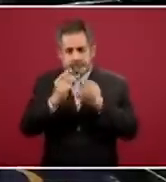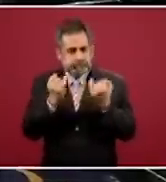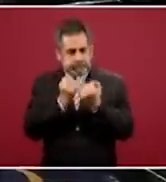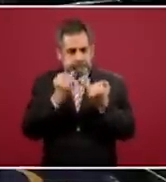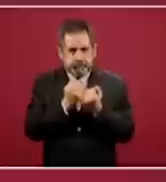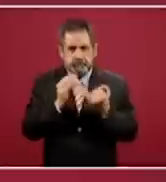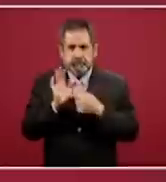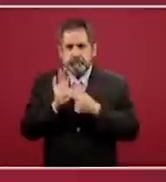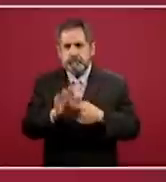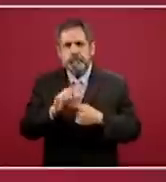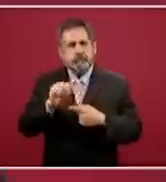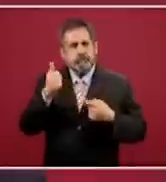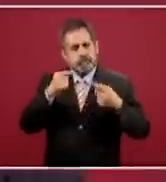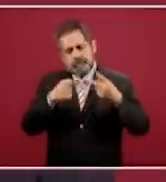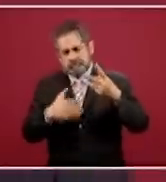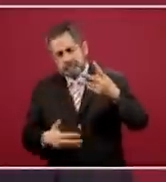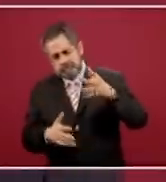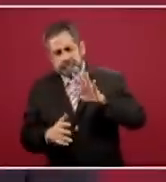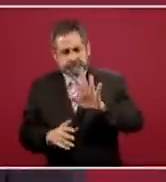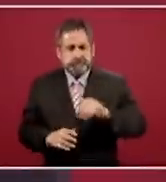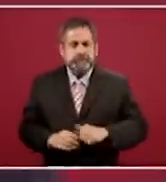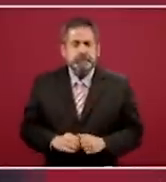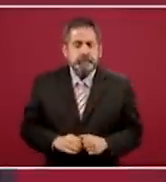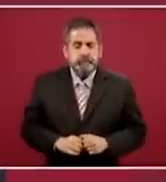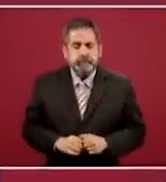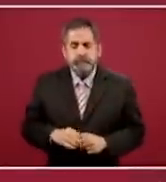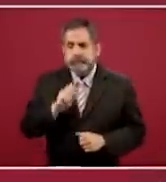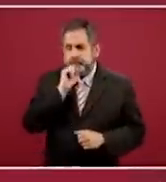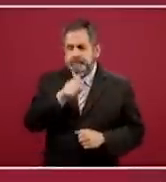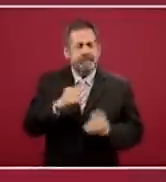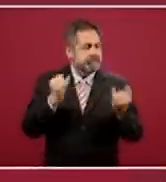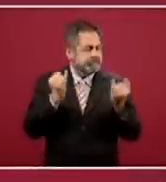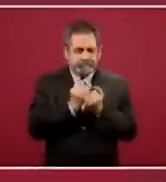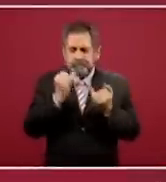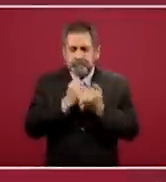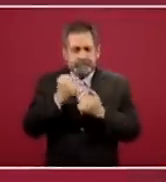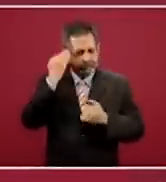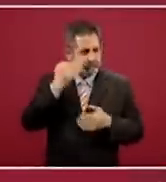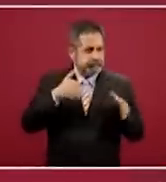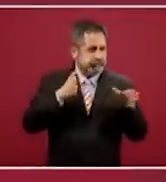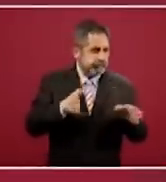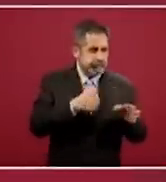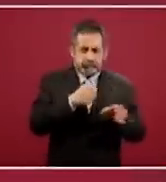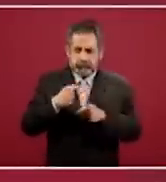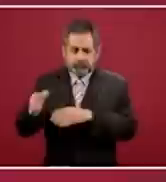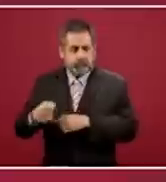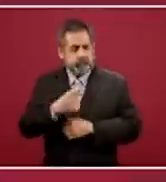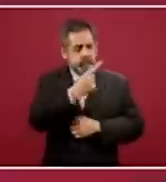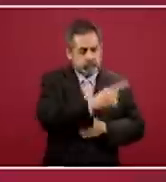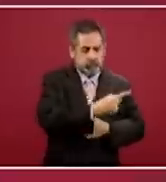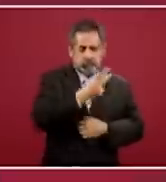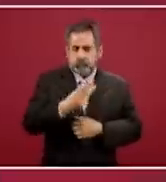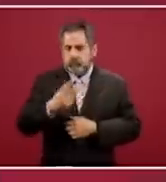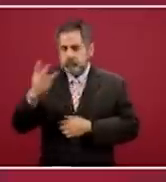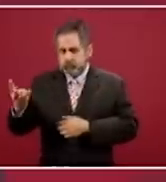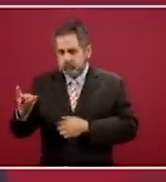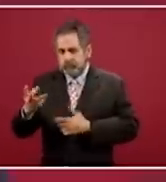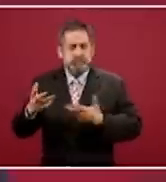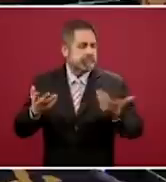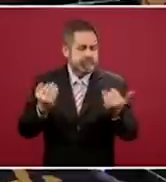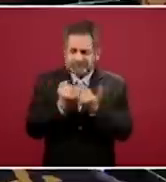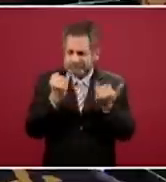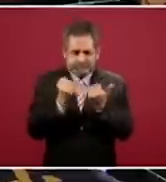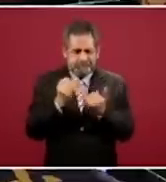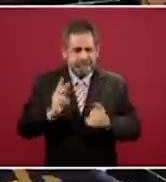y otros que no estamos mostrando, pasan por las mismas fases, por los mismos escenarios. Estos escenarios, por esa